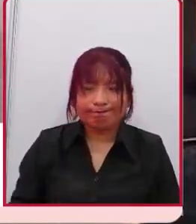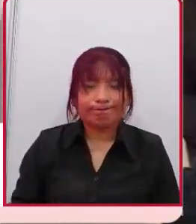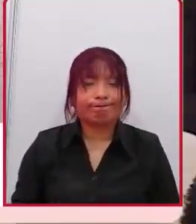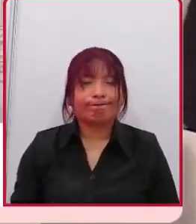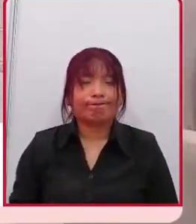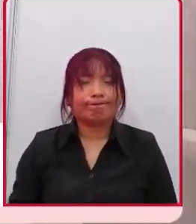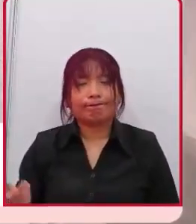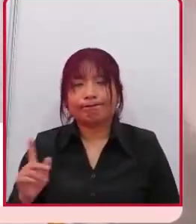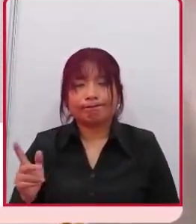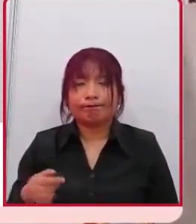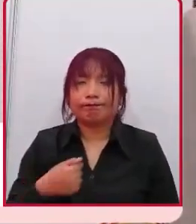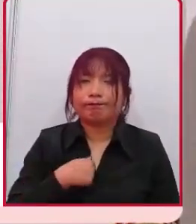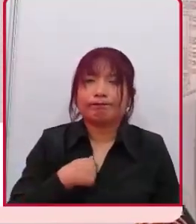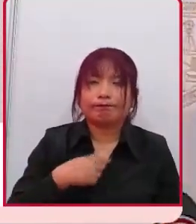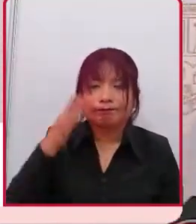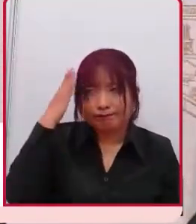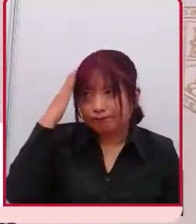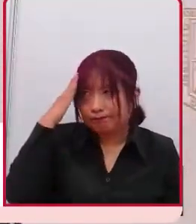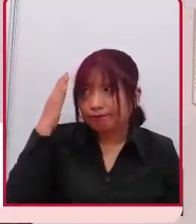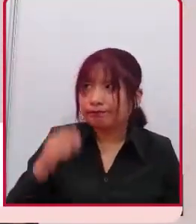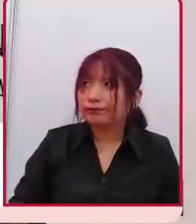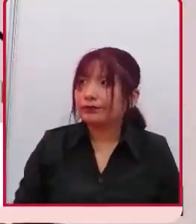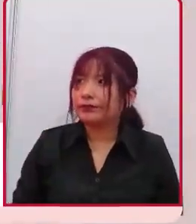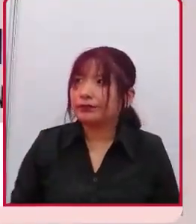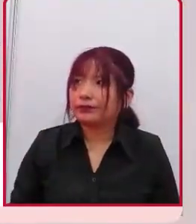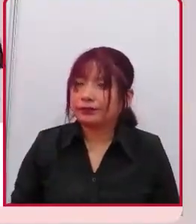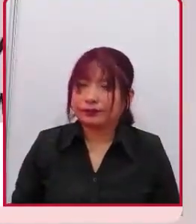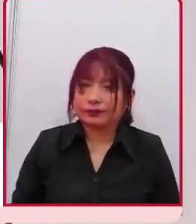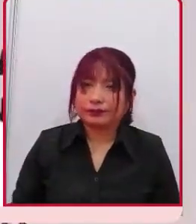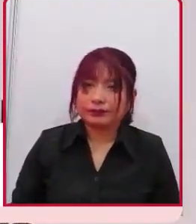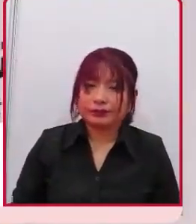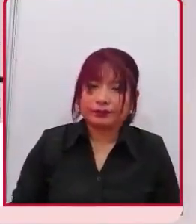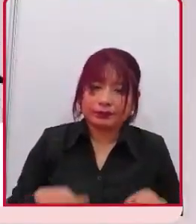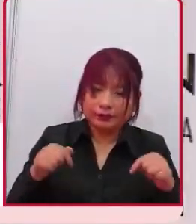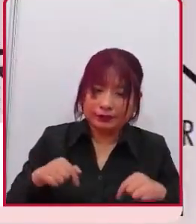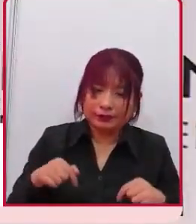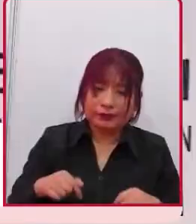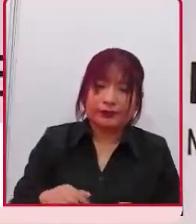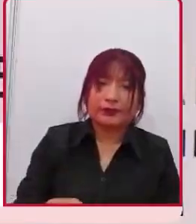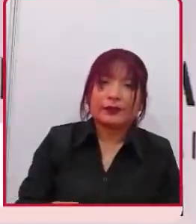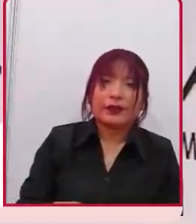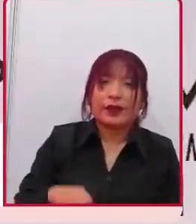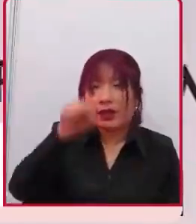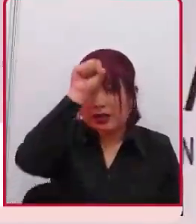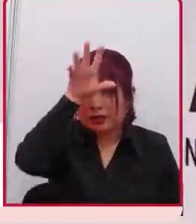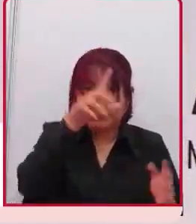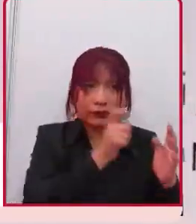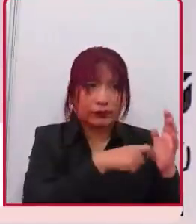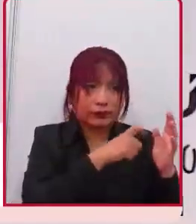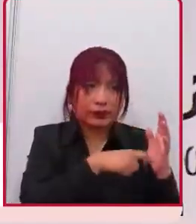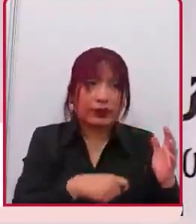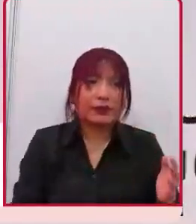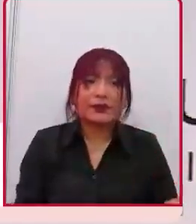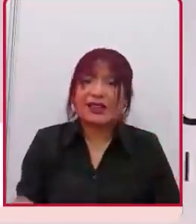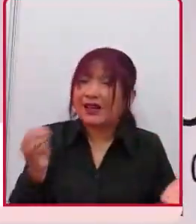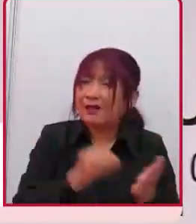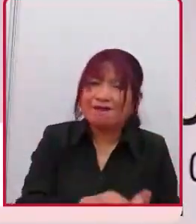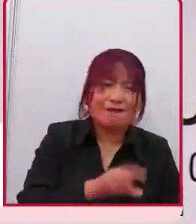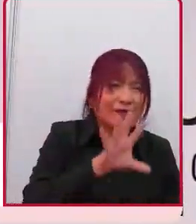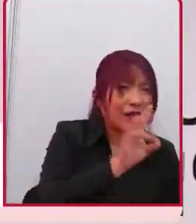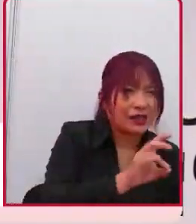Mira, Brocal es una mina que la verdad tiene más voy a pecar con los años, pero más de 70